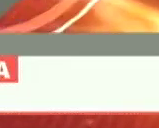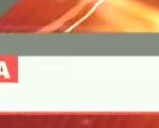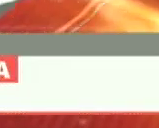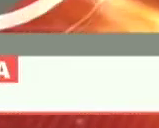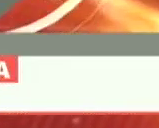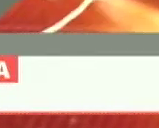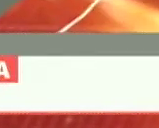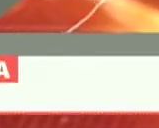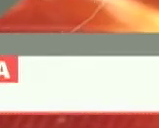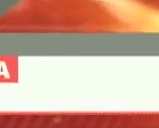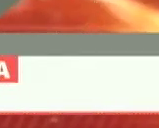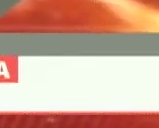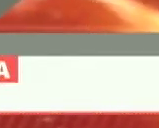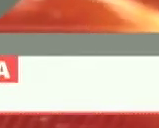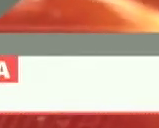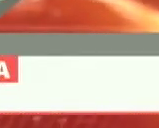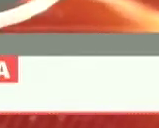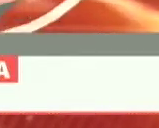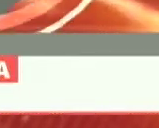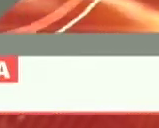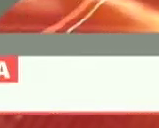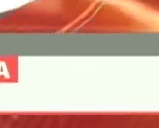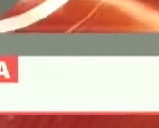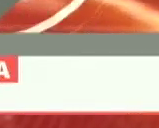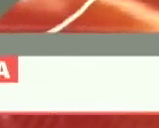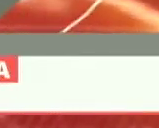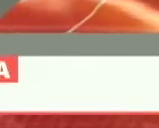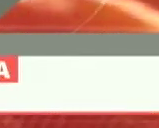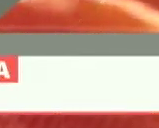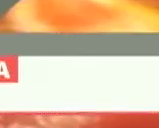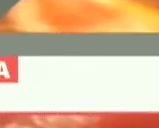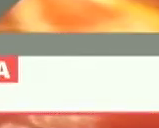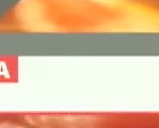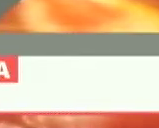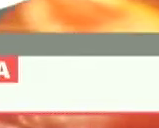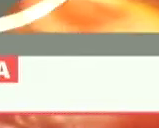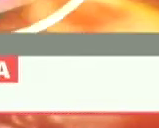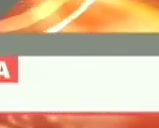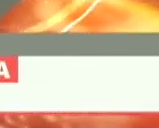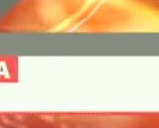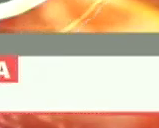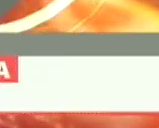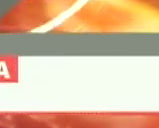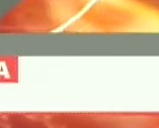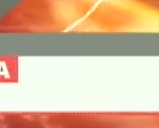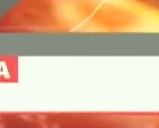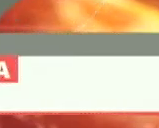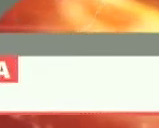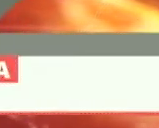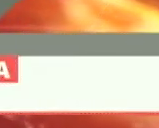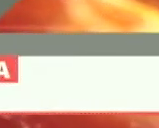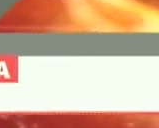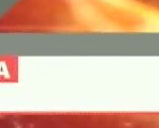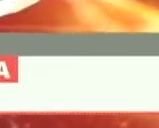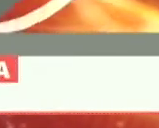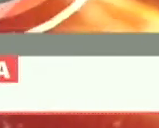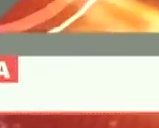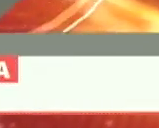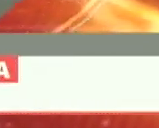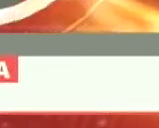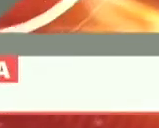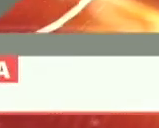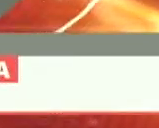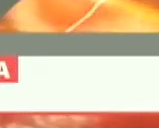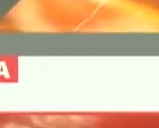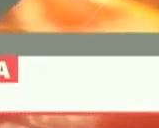presidente, con un Estado indígena, luchando a pie de lucha con usted. Vamos con usted a lo que nos tengamos que